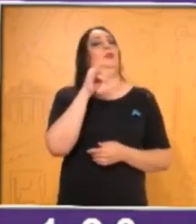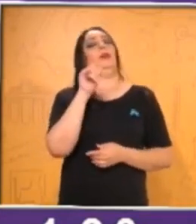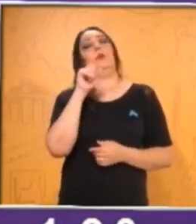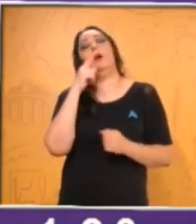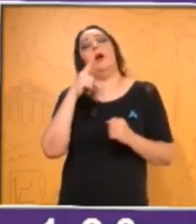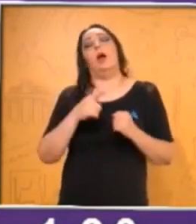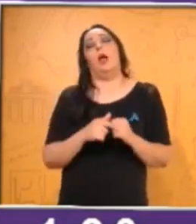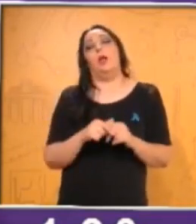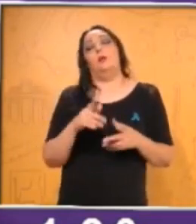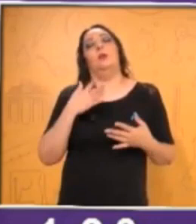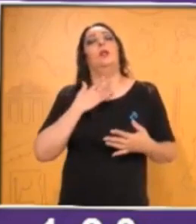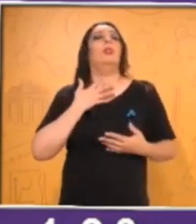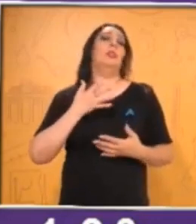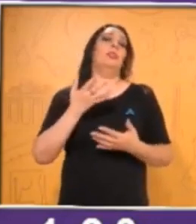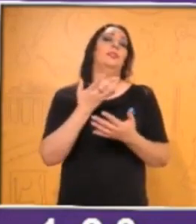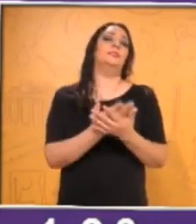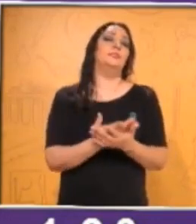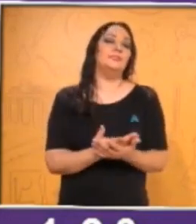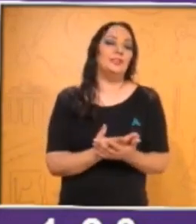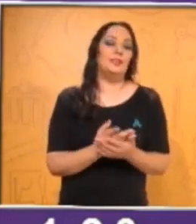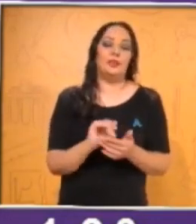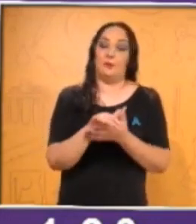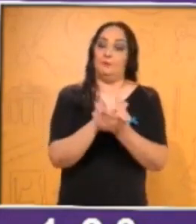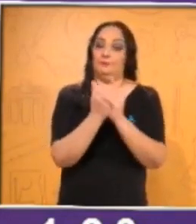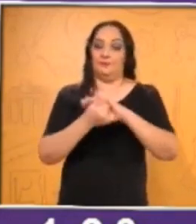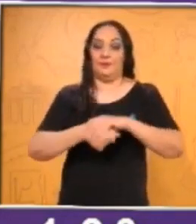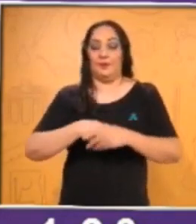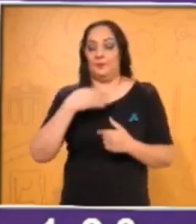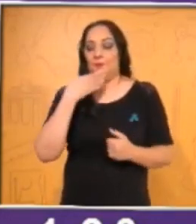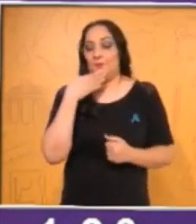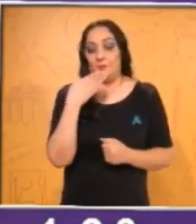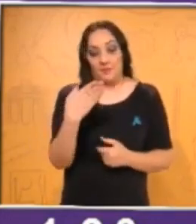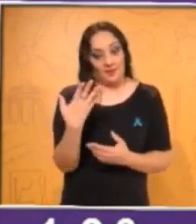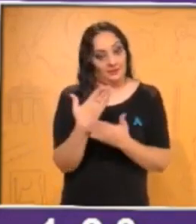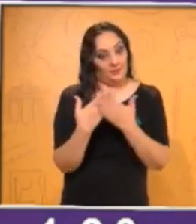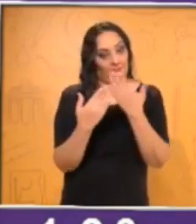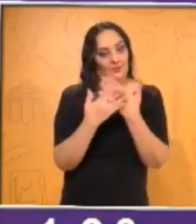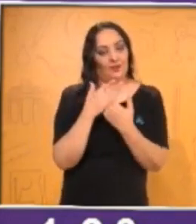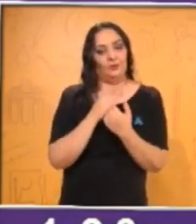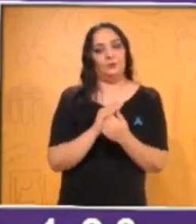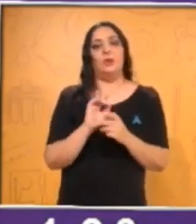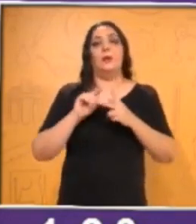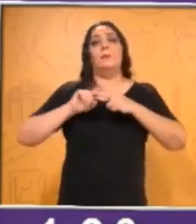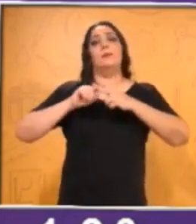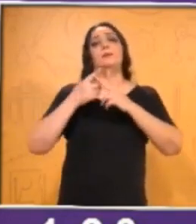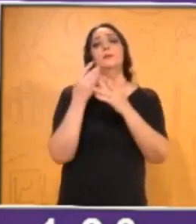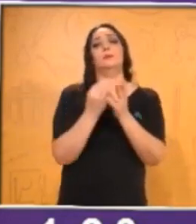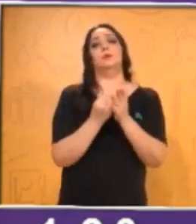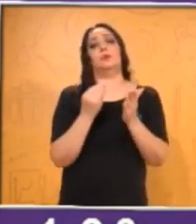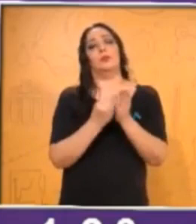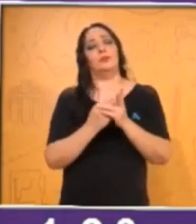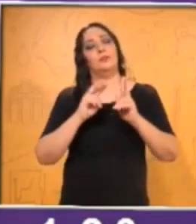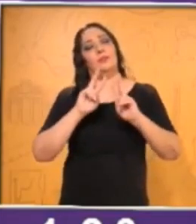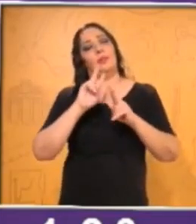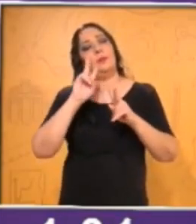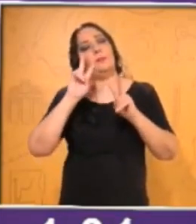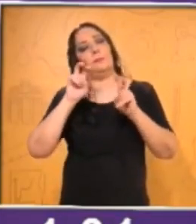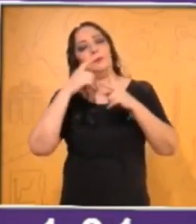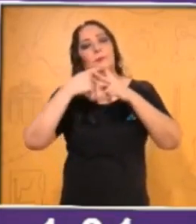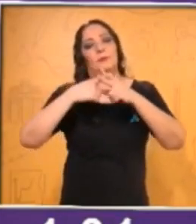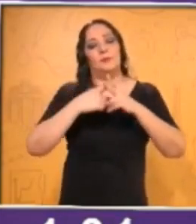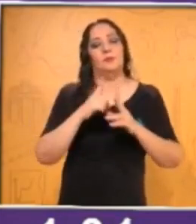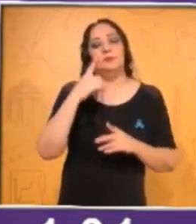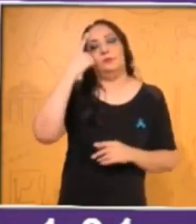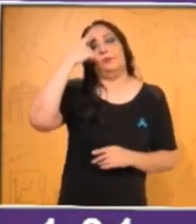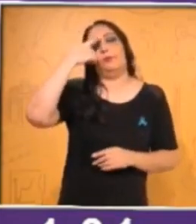darte un pequeño respiro y te hayas lavado muy bien las manos. Vamos a empezar con la clase de matemáticas, un tema bien sencillo.